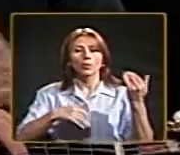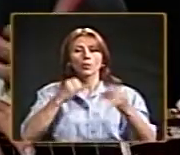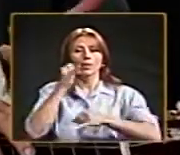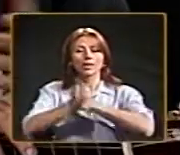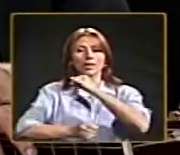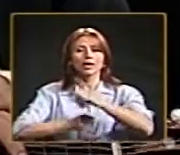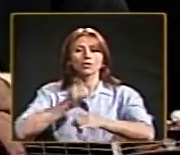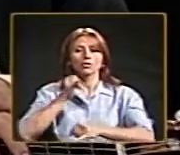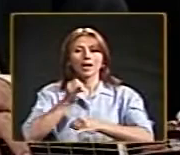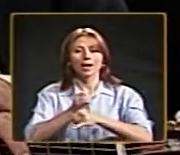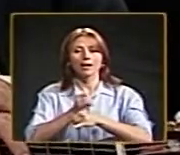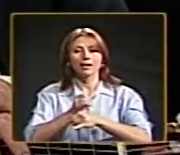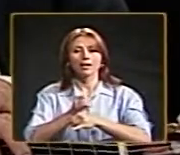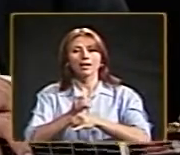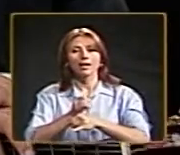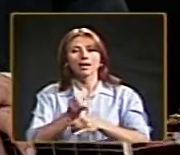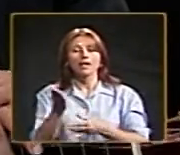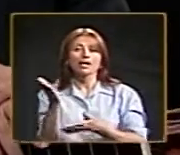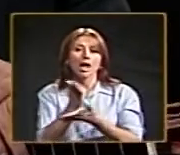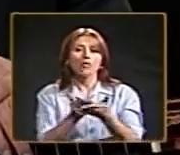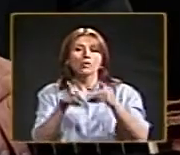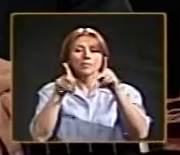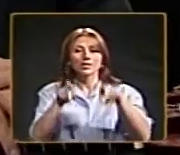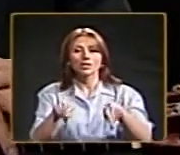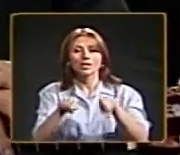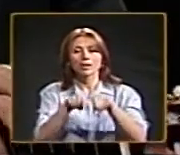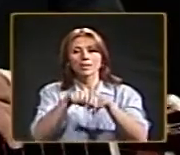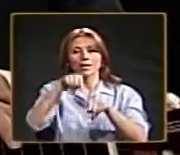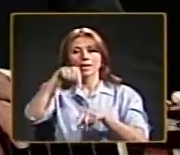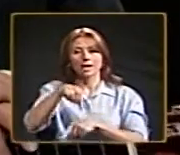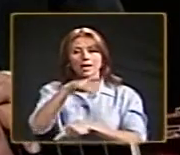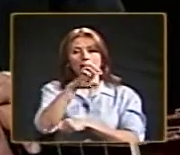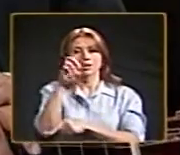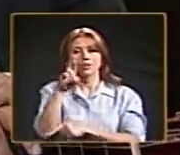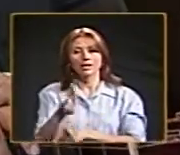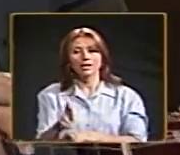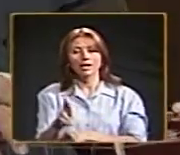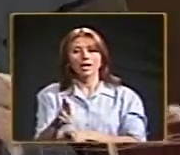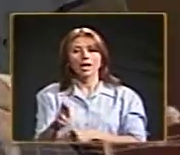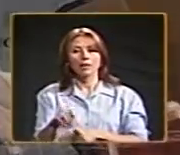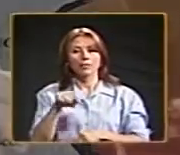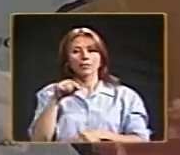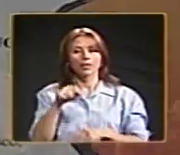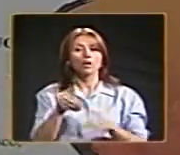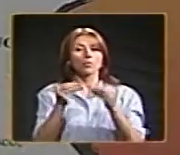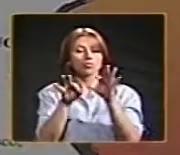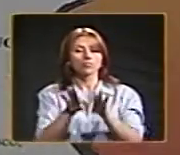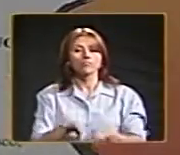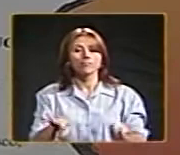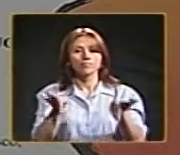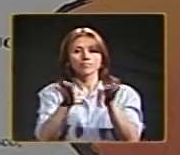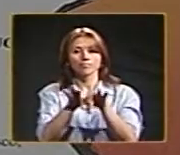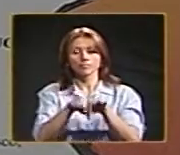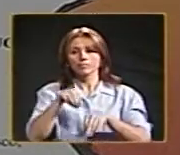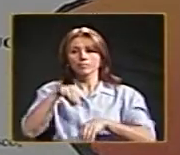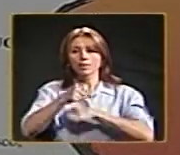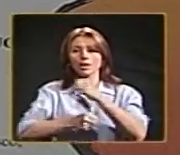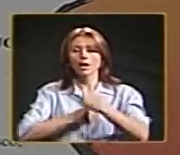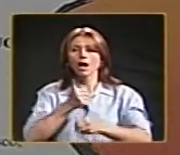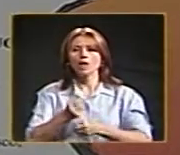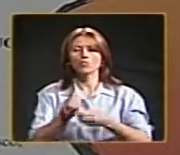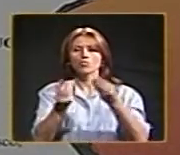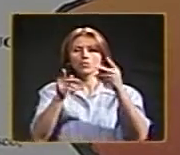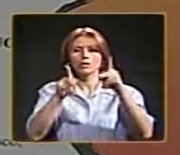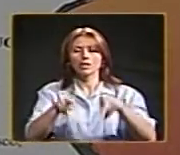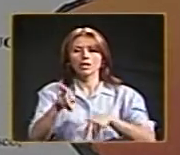internacional y algunas figuras nacionales también, sobre todo relevantes este año, también, ¿cómo sí, sobre no? todo este año de gente muy joven.